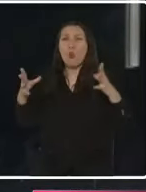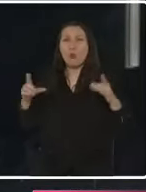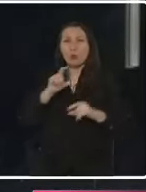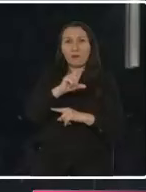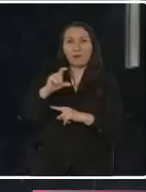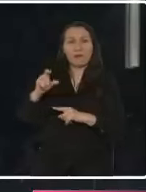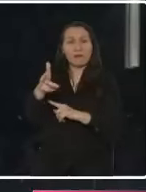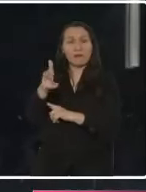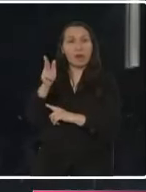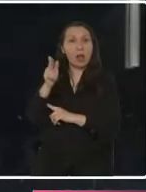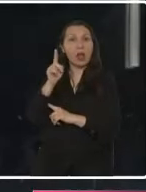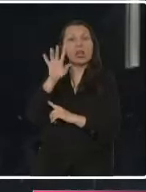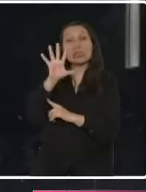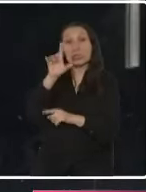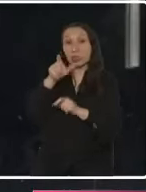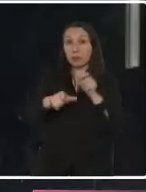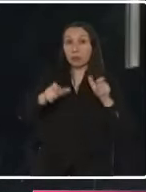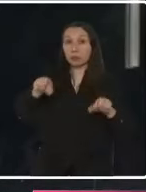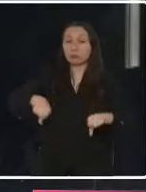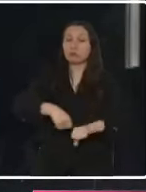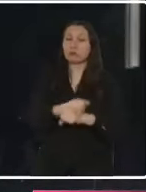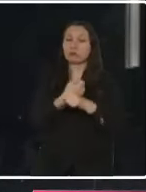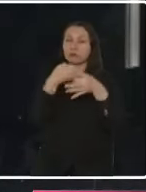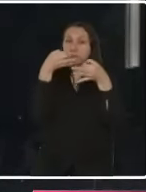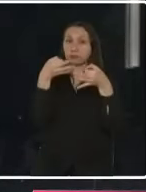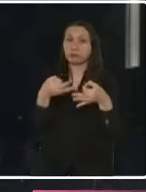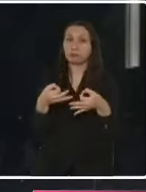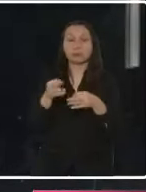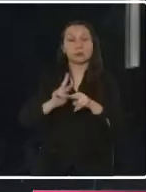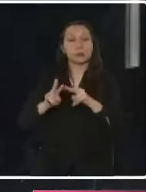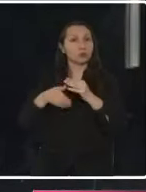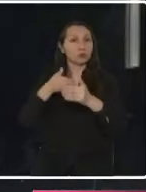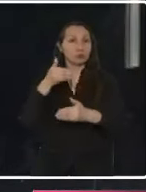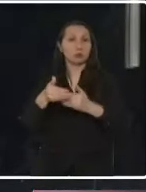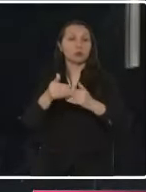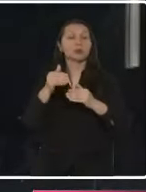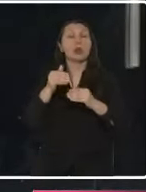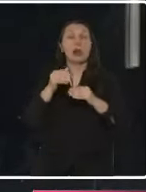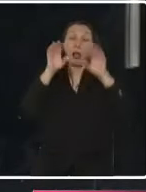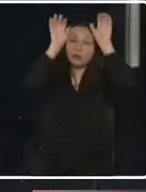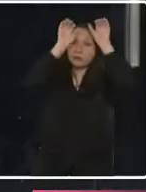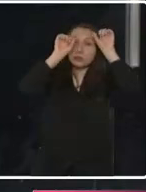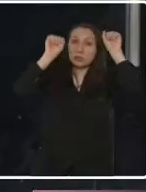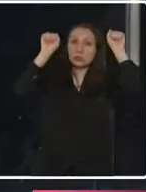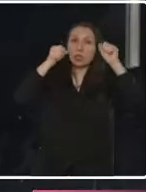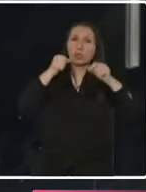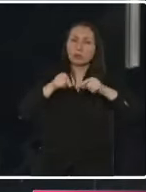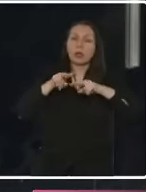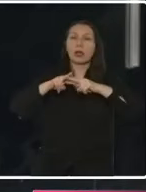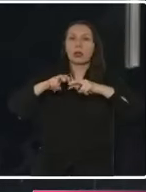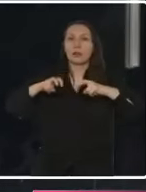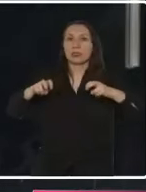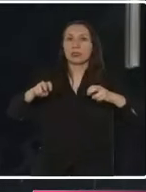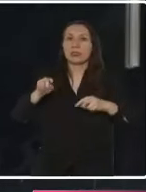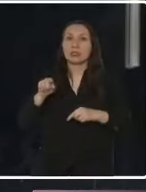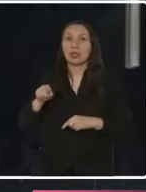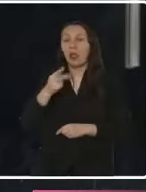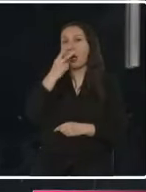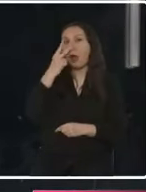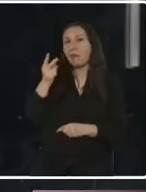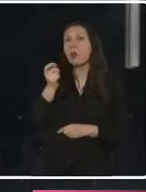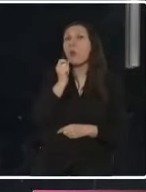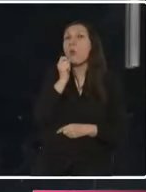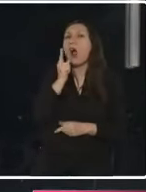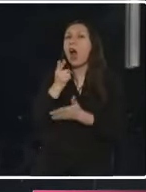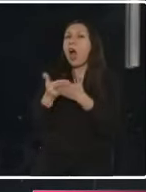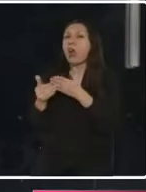munición. Las 5 personas están detenidas efectivamente y se hace todo el procedimiento a través de la fiscalía para llevar adelante una investigación y ver cuál era